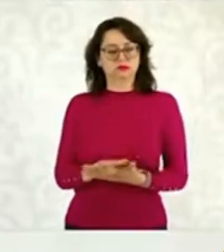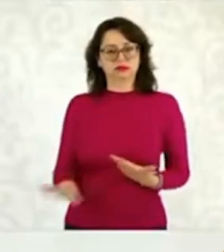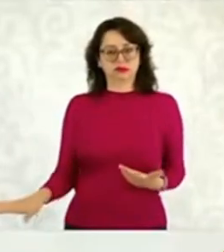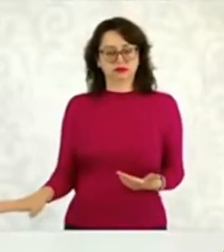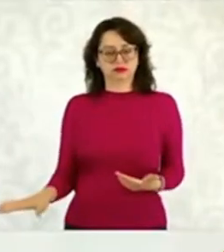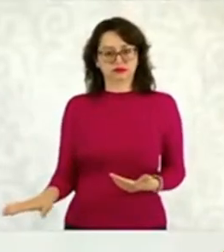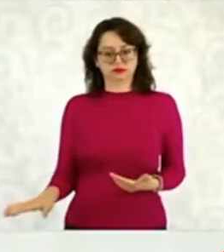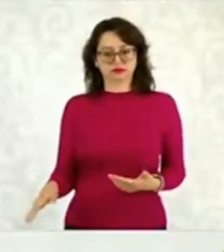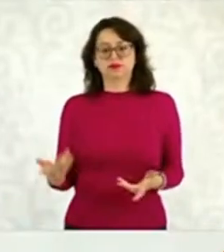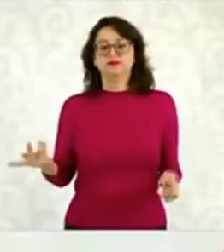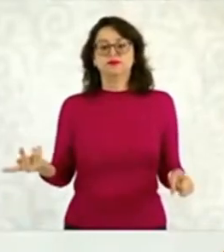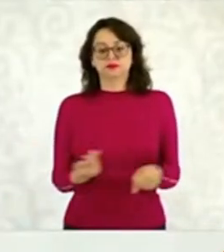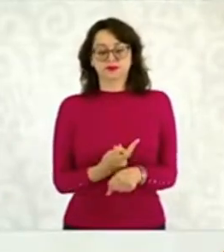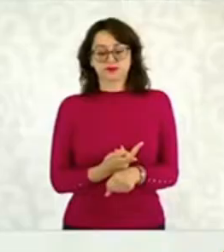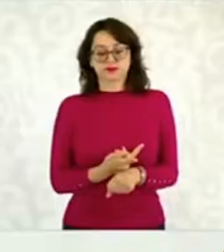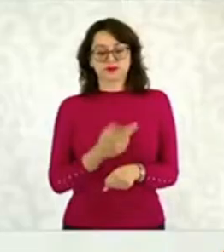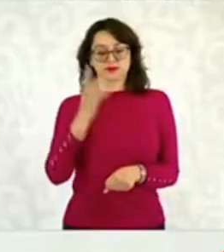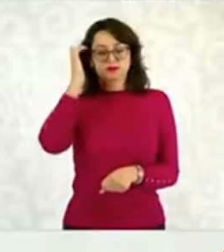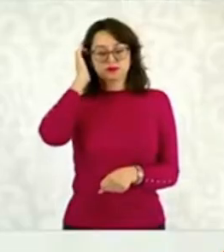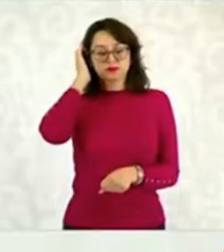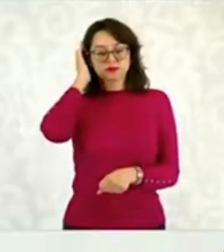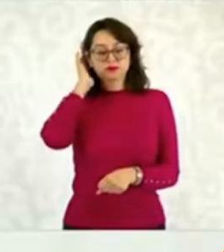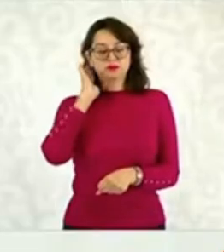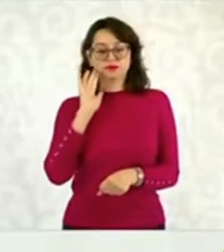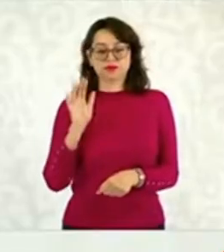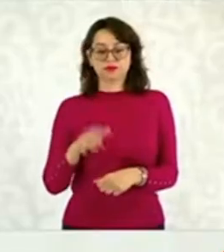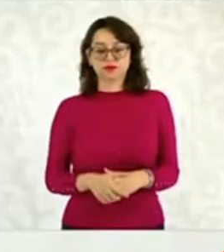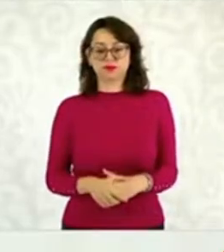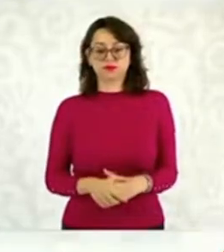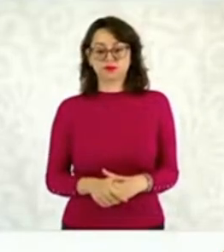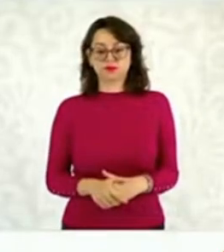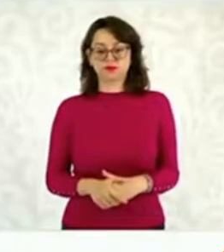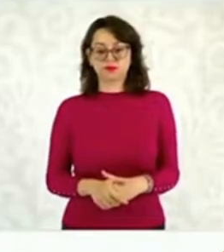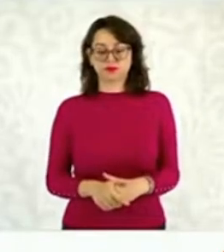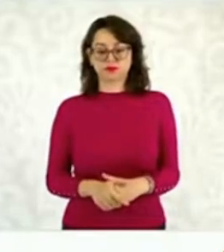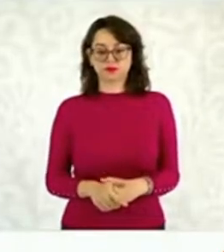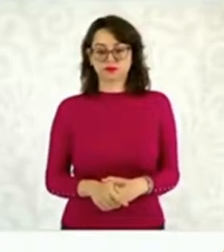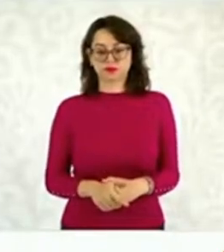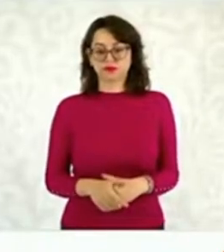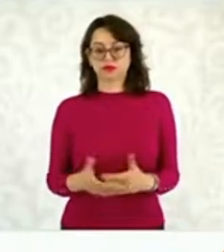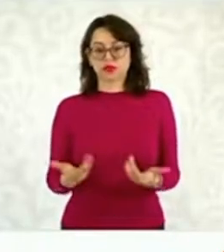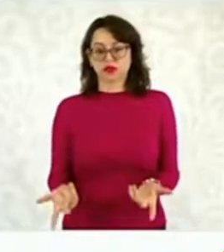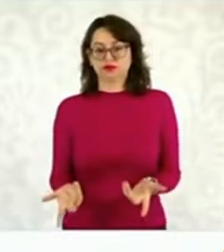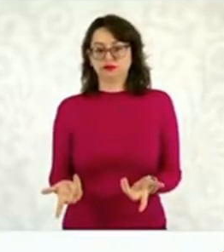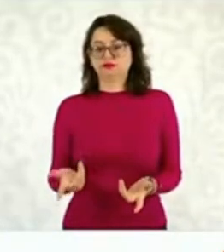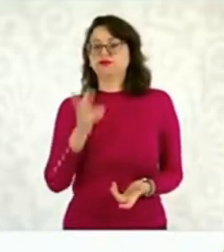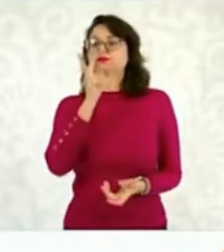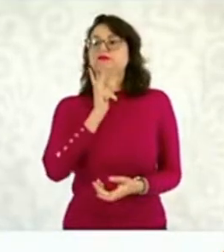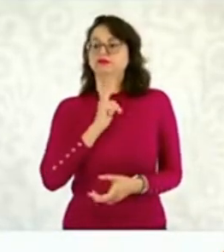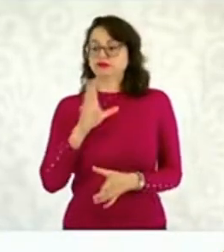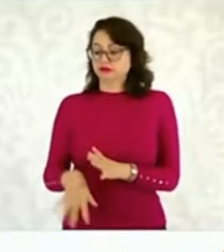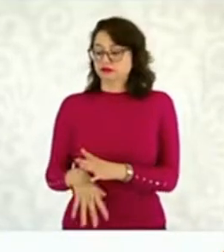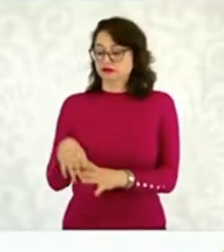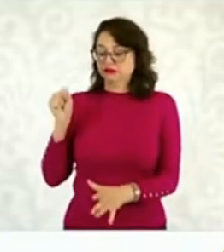Eso significa que el nuevo petróleo o el petróleo que ahora se extrae pues cuesta